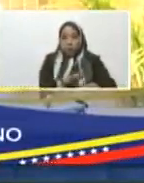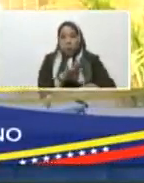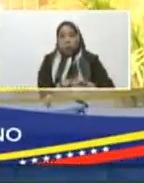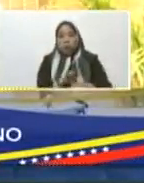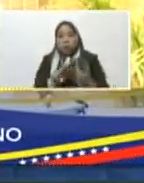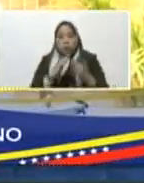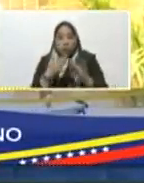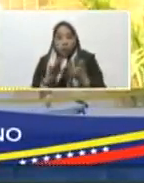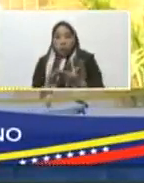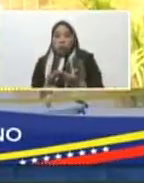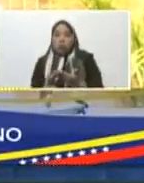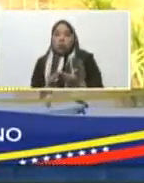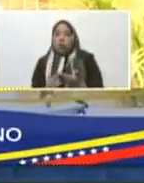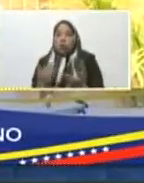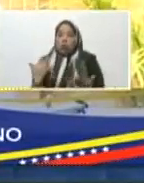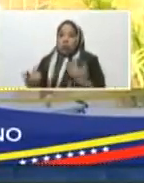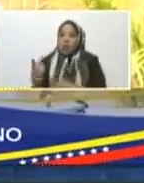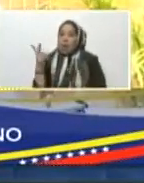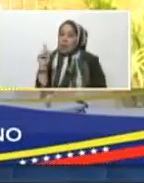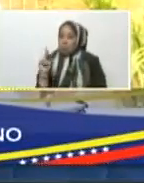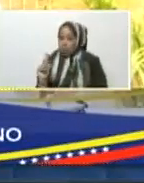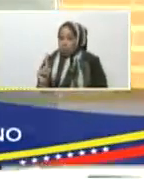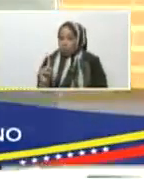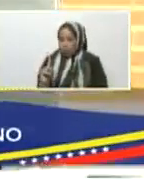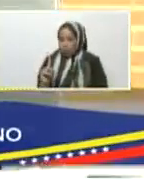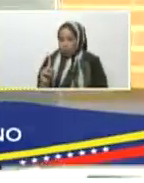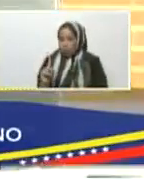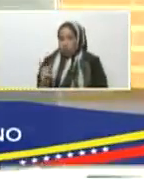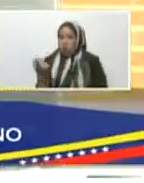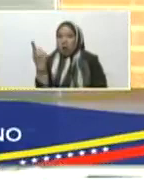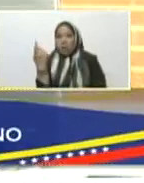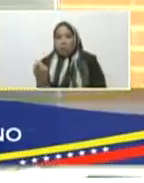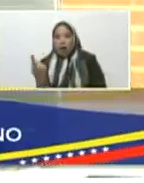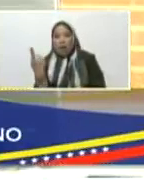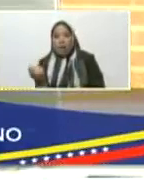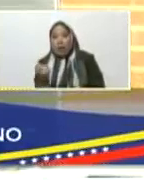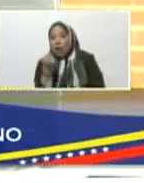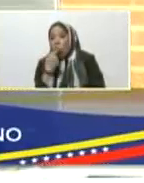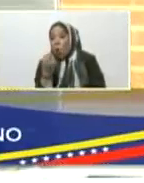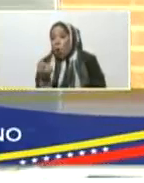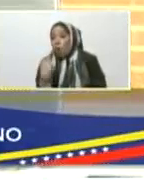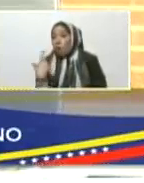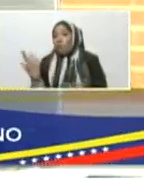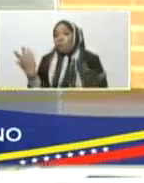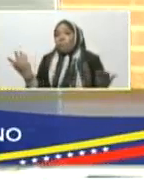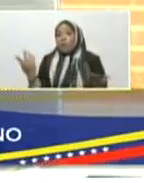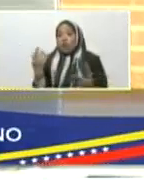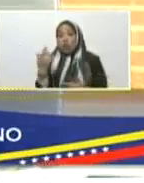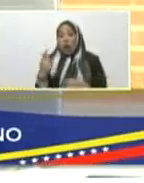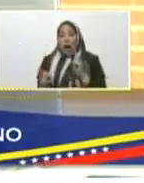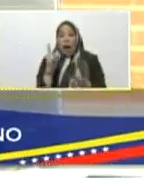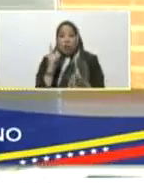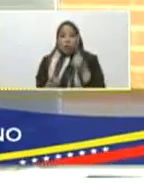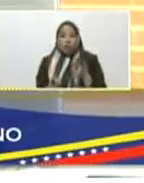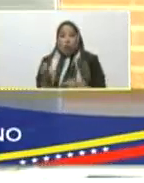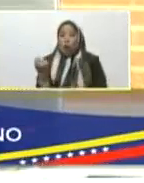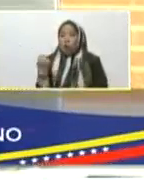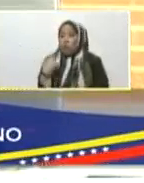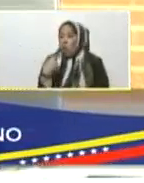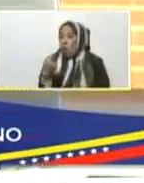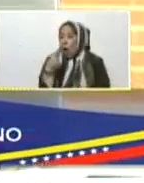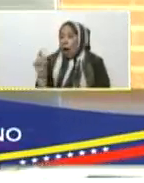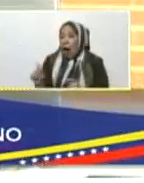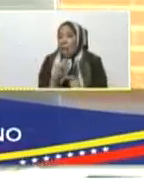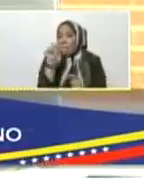comunitarios. Correcto. En el segundo lugar, los insumos médicos. Cuando de repente hay fallas en algún insumo médico en